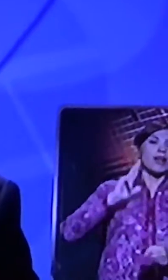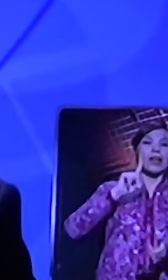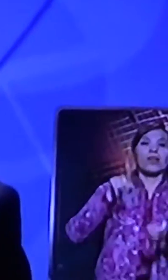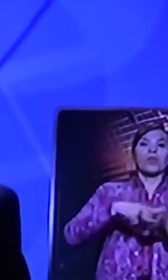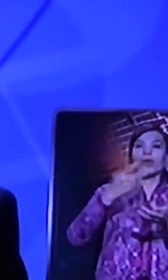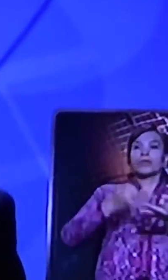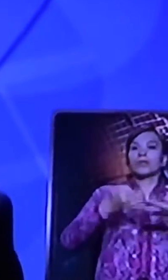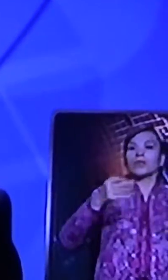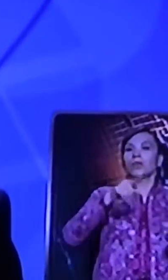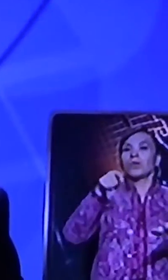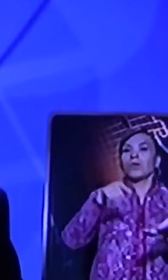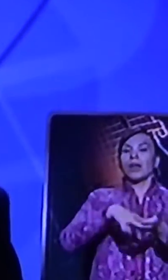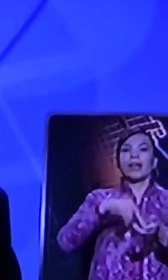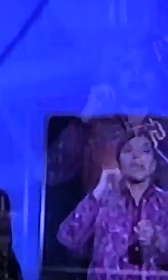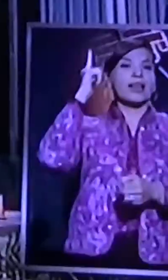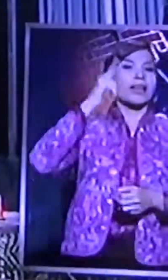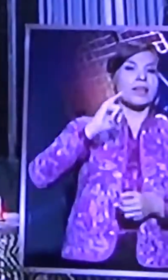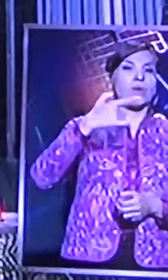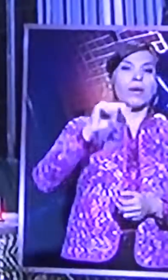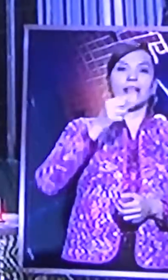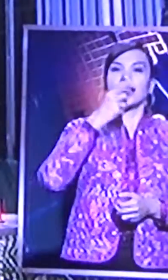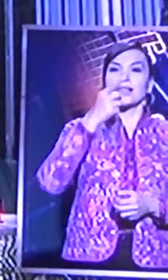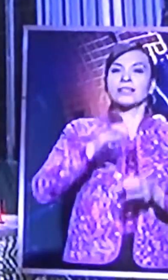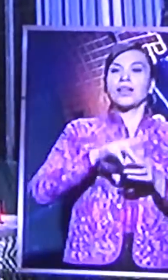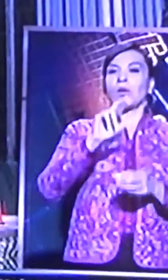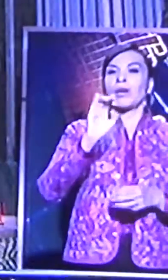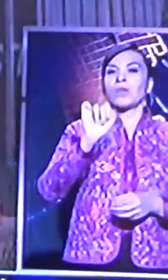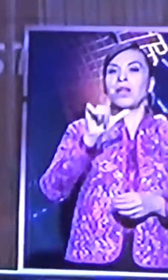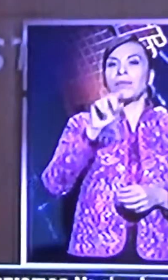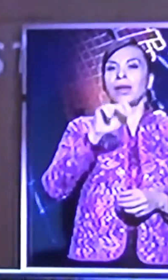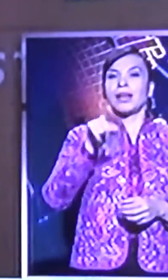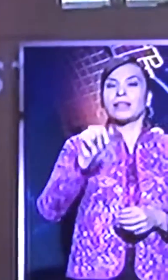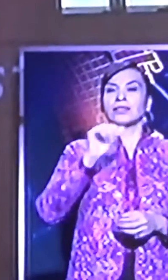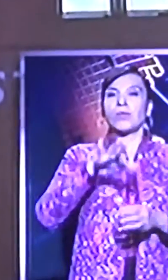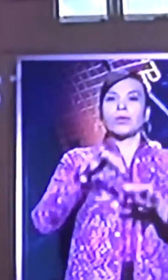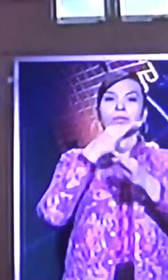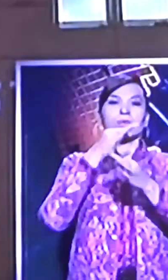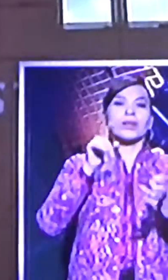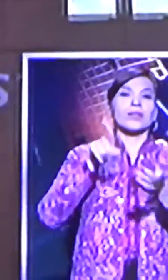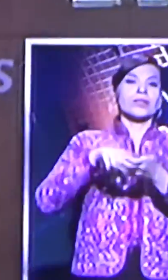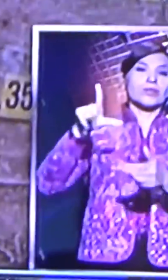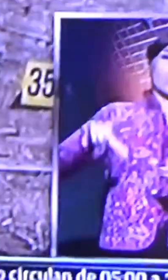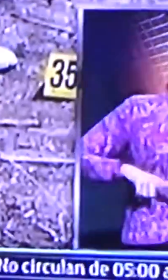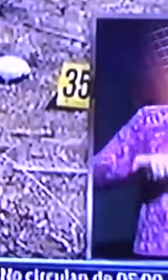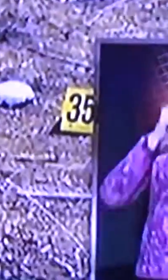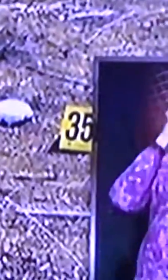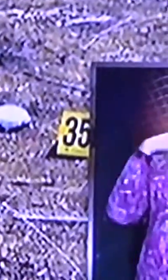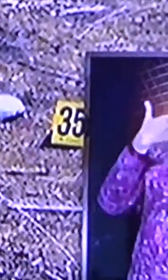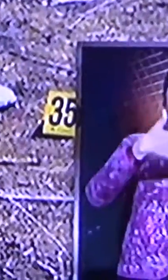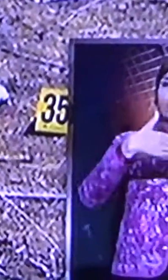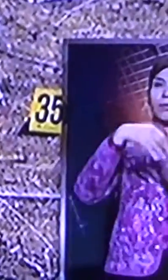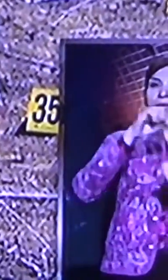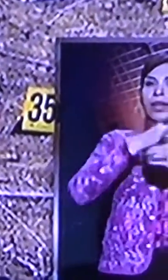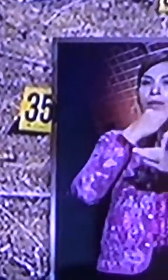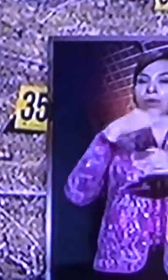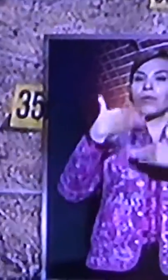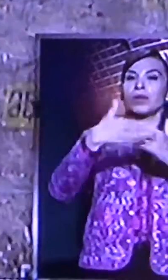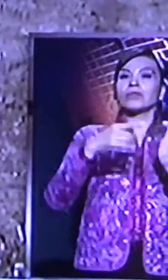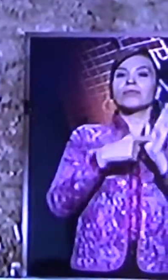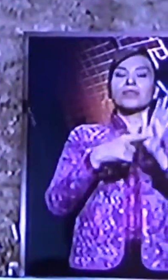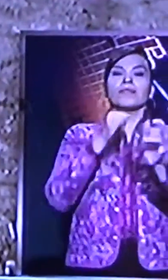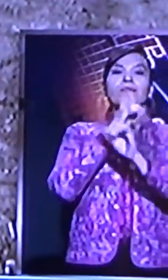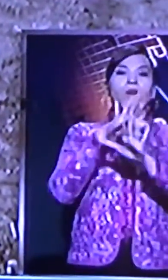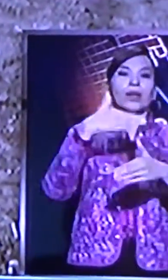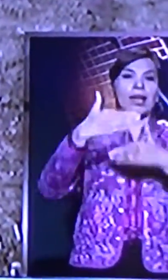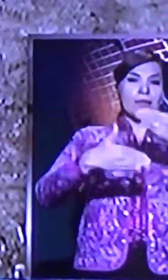dos predios de Iguala. Así lo confirma Roberto Álvarez, vocero del gobierno de Guerrero, quien anunció que la próxima semana presentará un informe